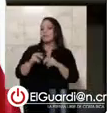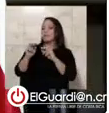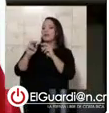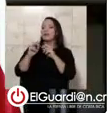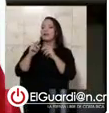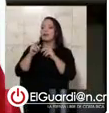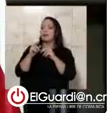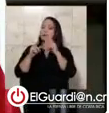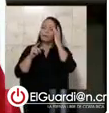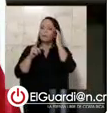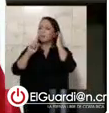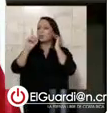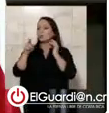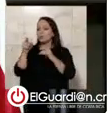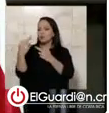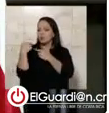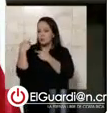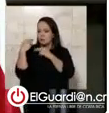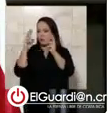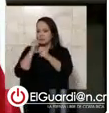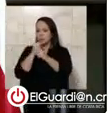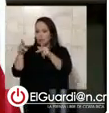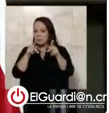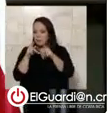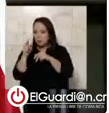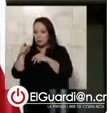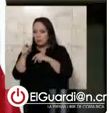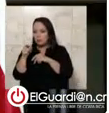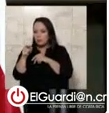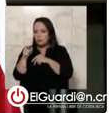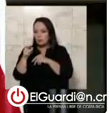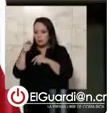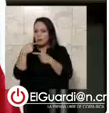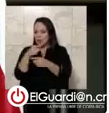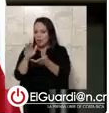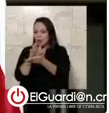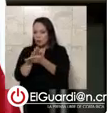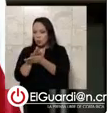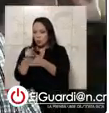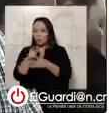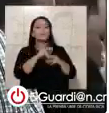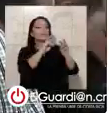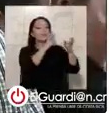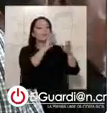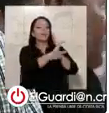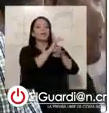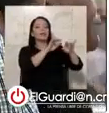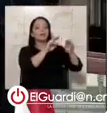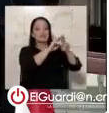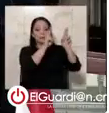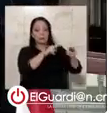Que nos obliga a ser responsables con la seguridad de los ciudadanos. ¿A ese decreto se refiere? El de ciberseguridad. Sí, porque